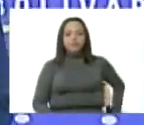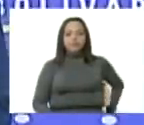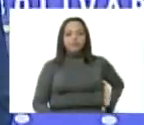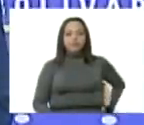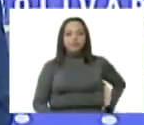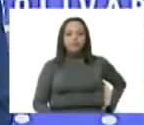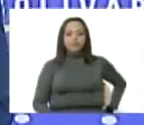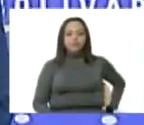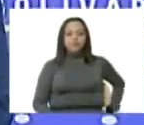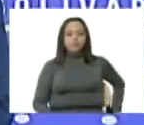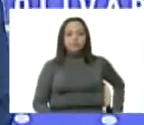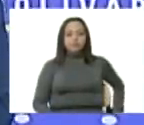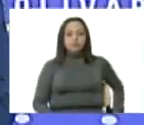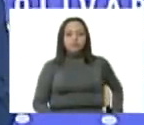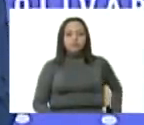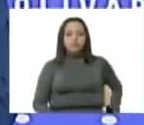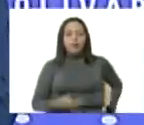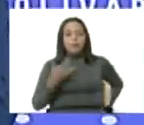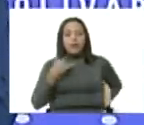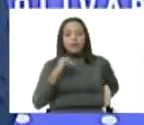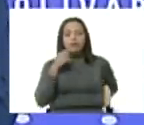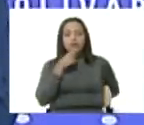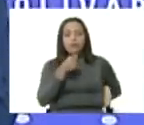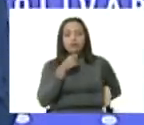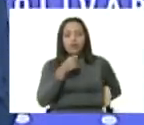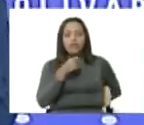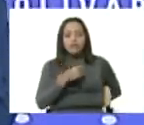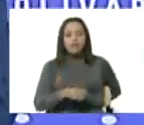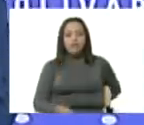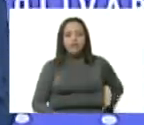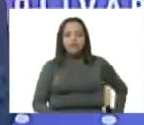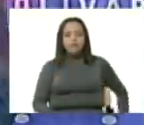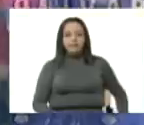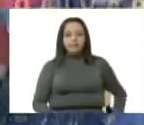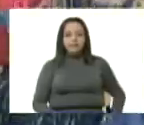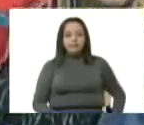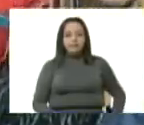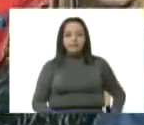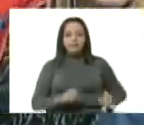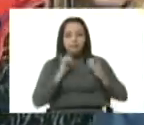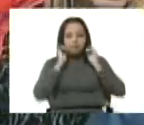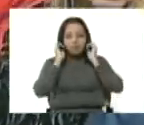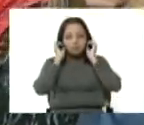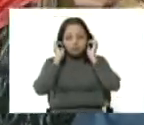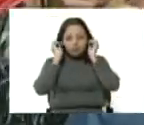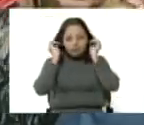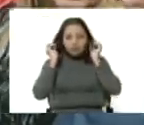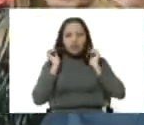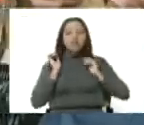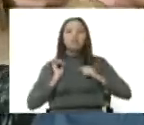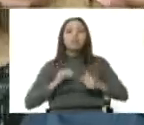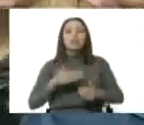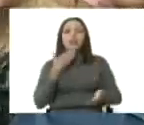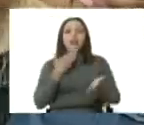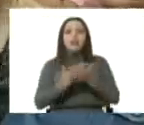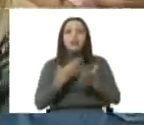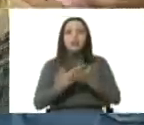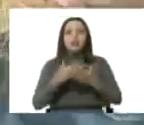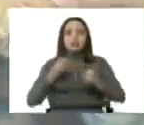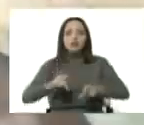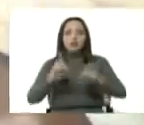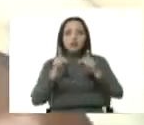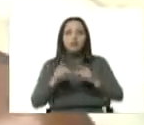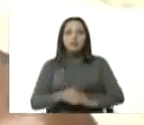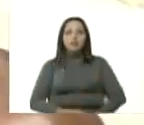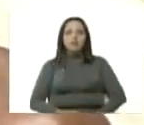Parece una periodista de un noticiero, ¿verdad? Joana, gracias por la oportunidad. Joana Sánchez, la